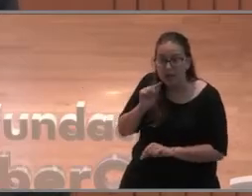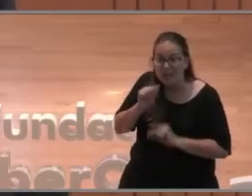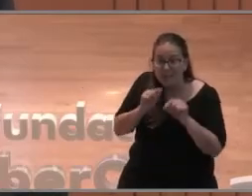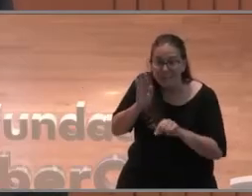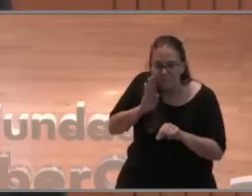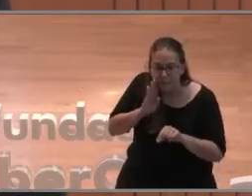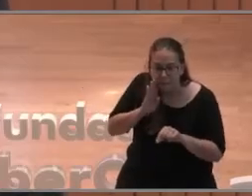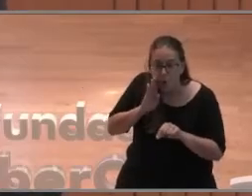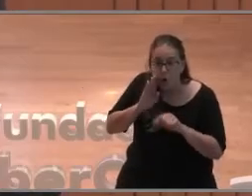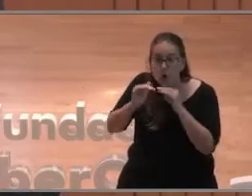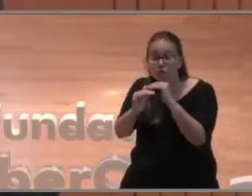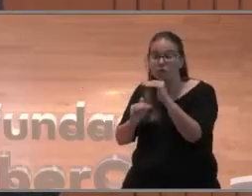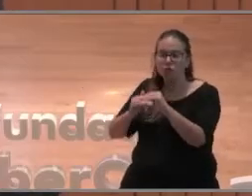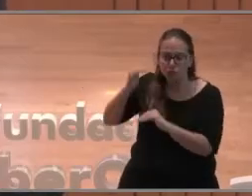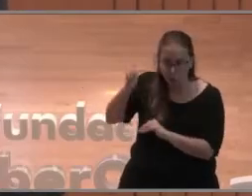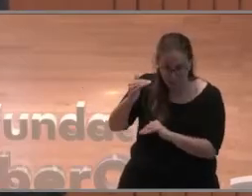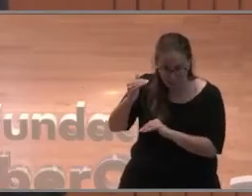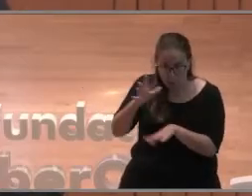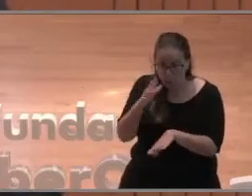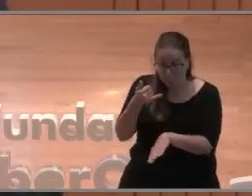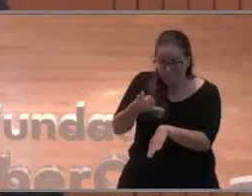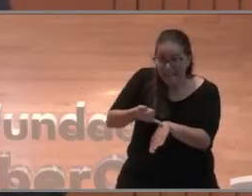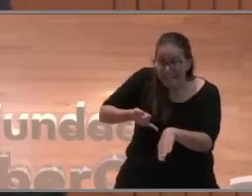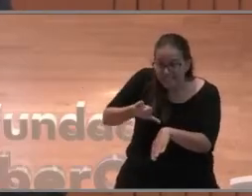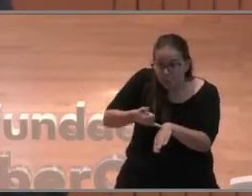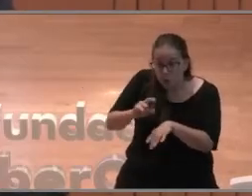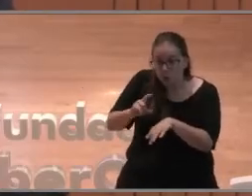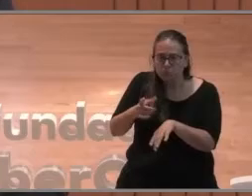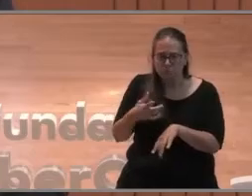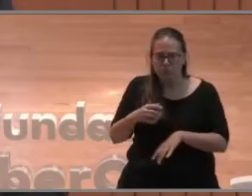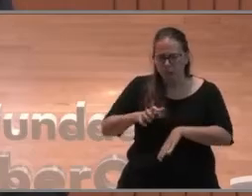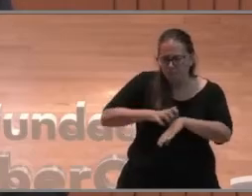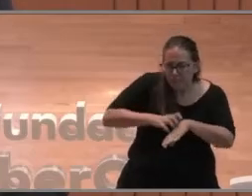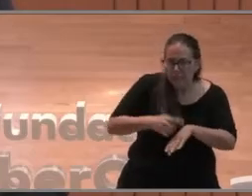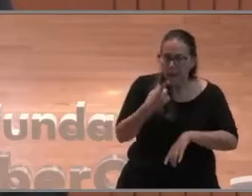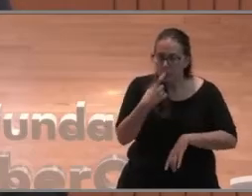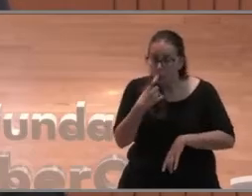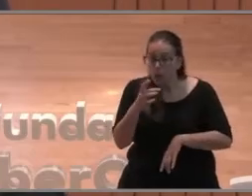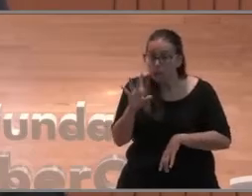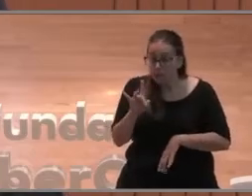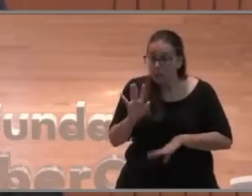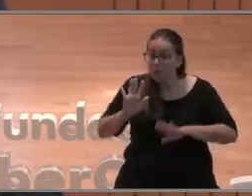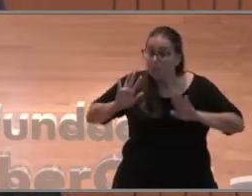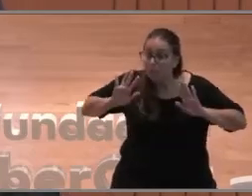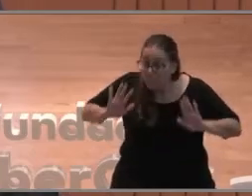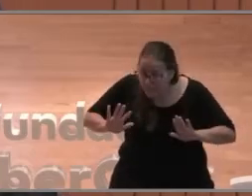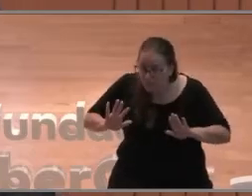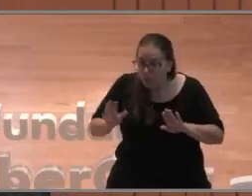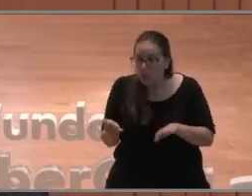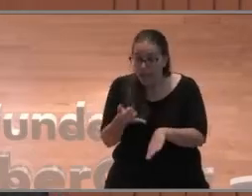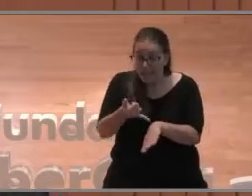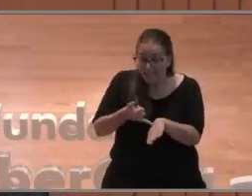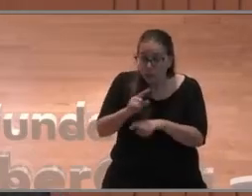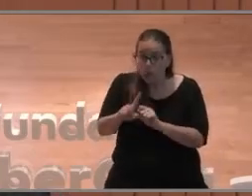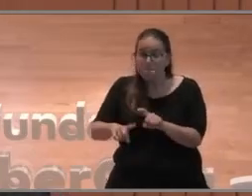solo con las lesiones, que pican mucho, son muy rojas, sino que ha sido la puerta de entrada para que se infecte